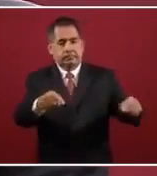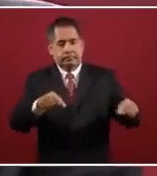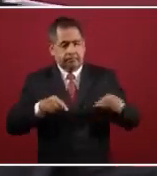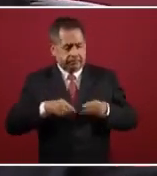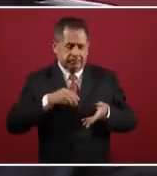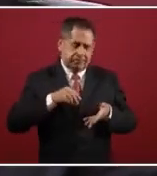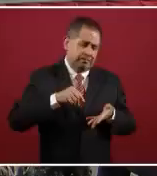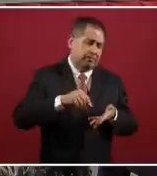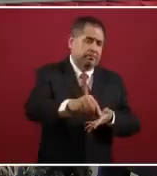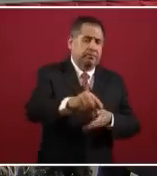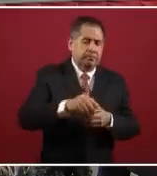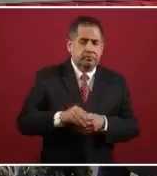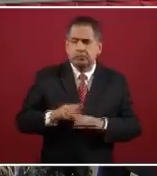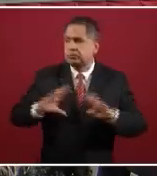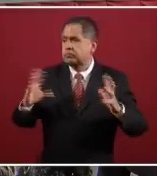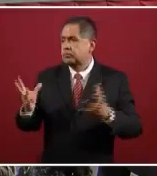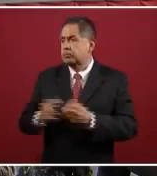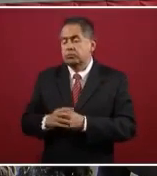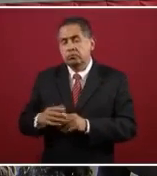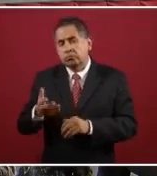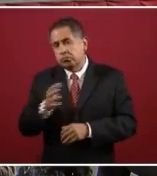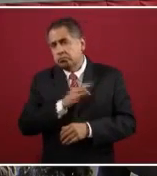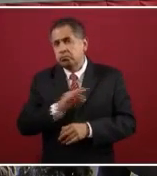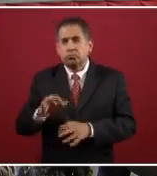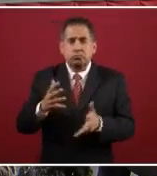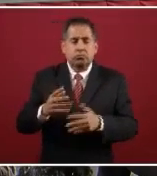alrededor de 200,000